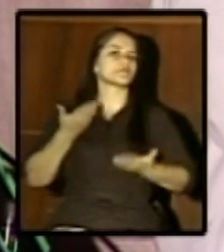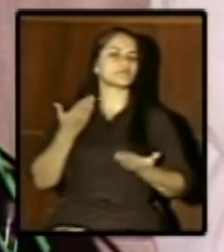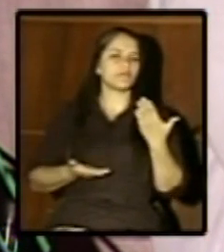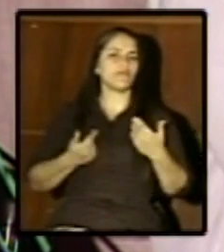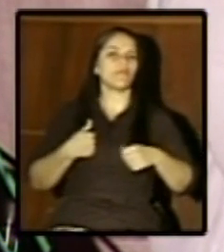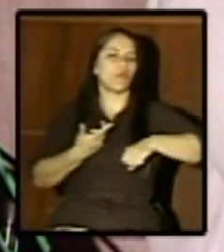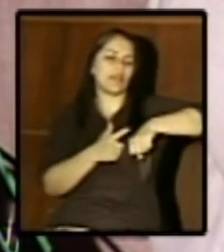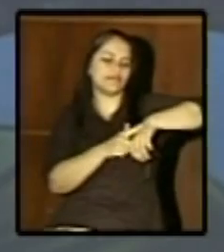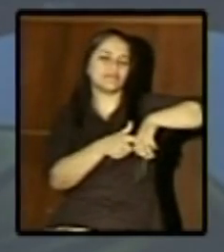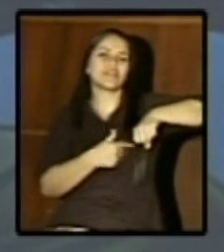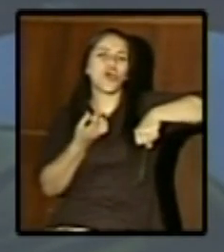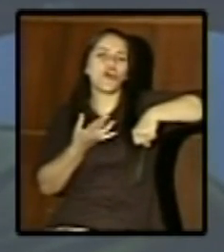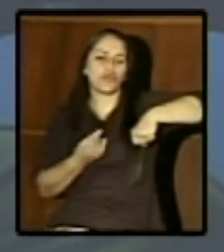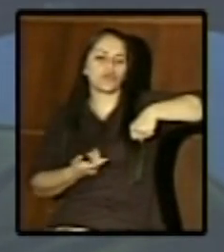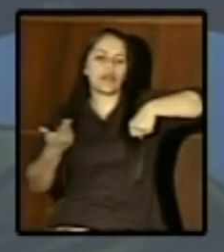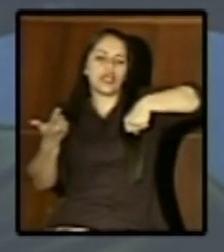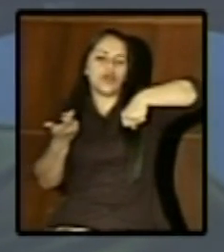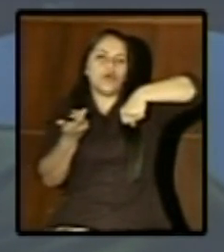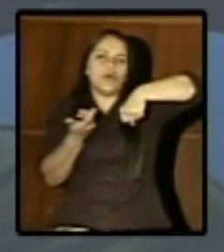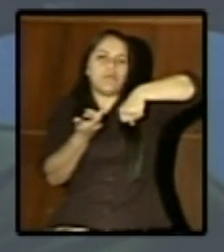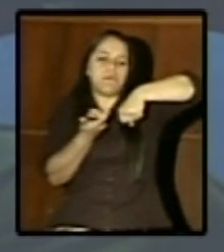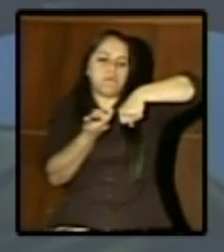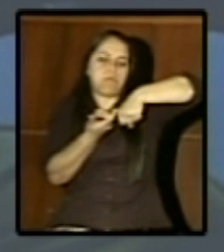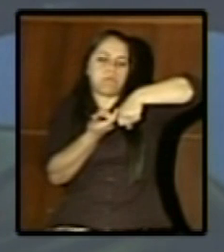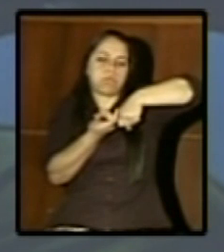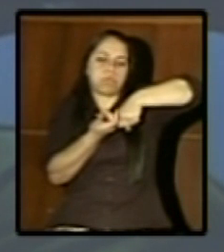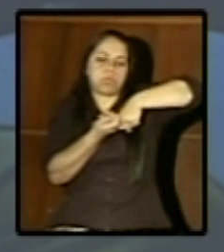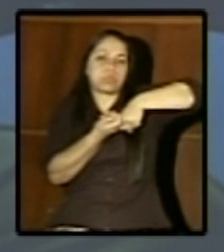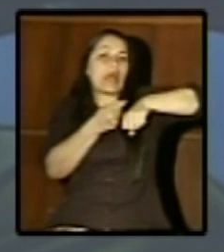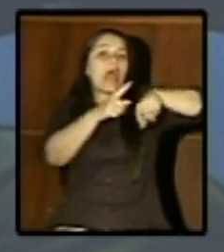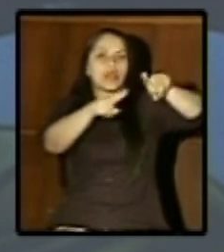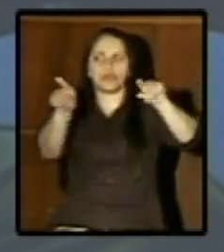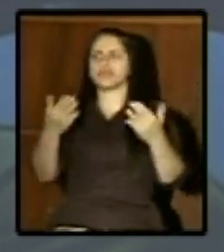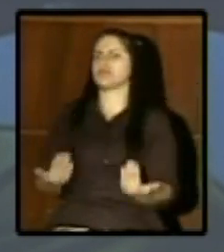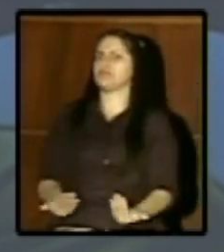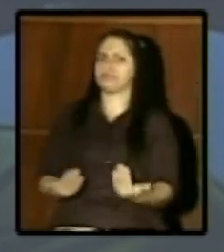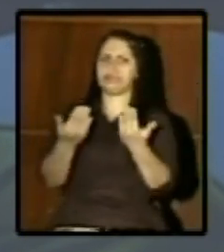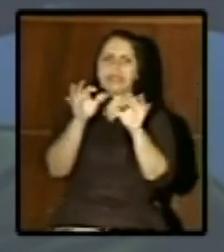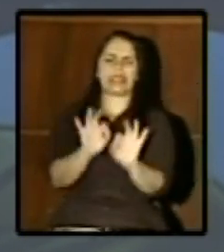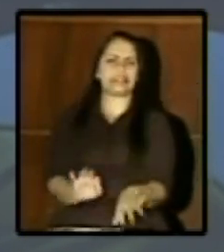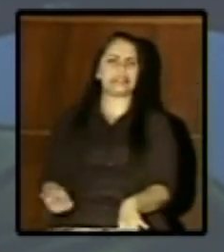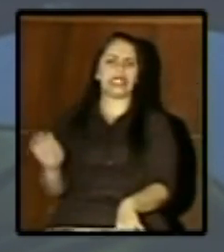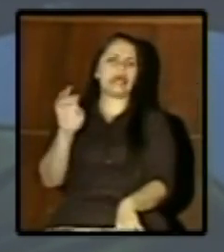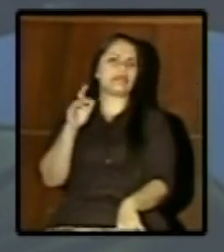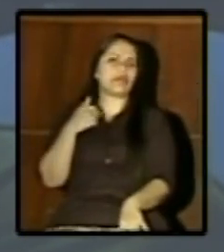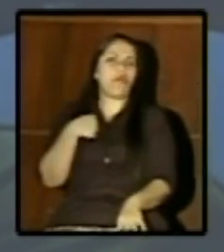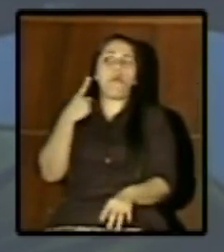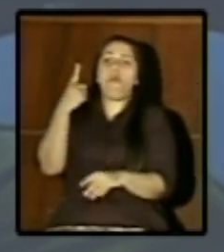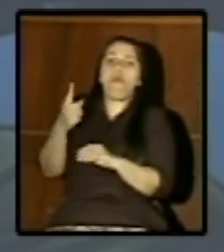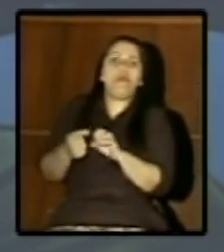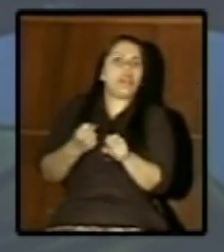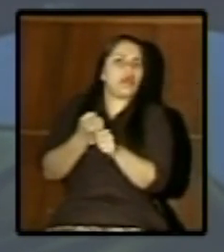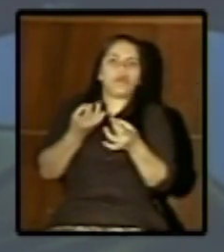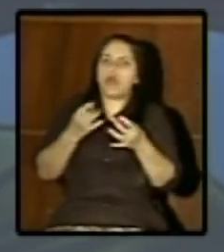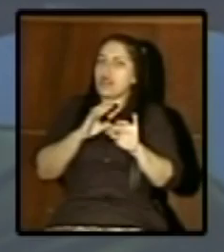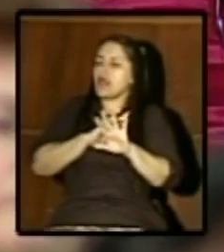otros. Aquí tenemos un ejemplo, simplemente se busca el sitio y se coloca el anestésico y el esteroide. Hay pacientes que tienen